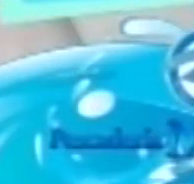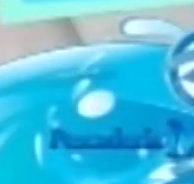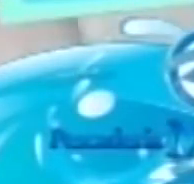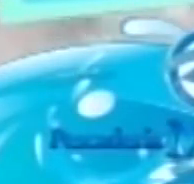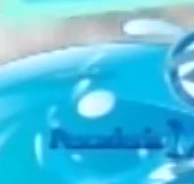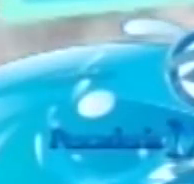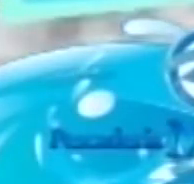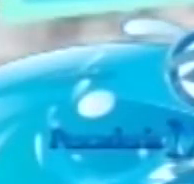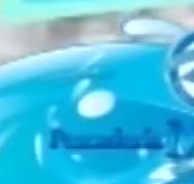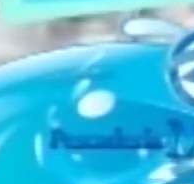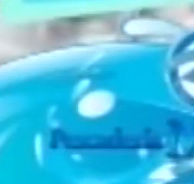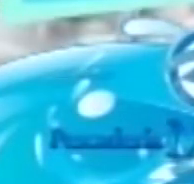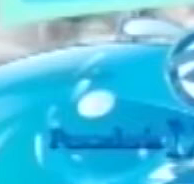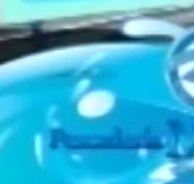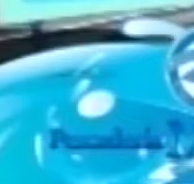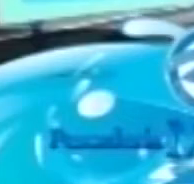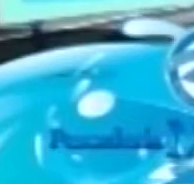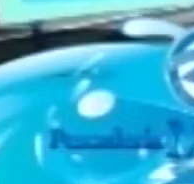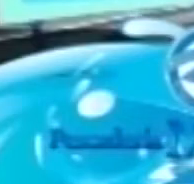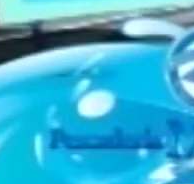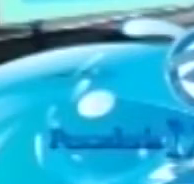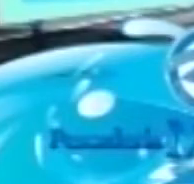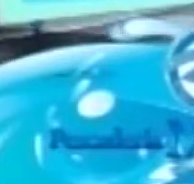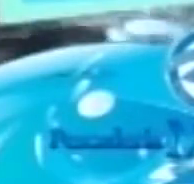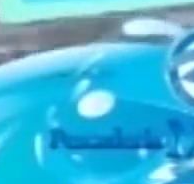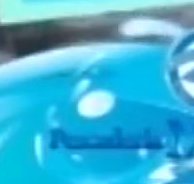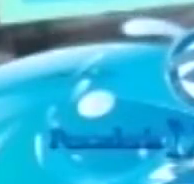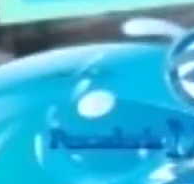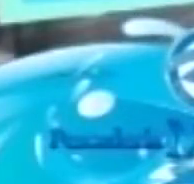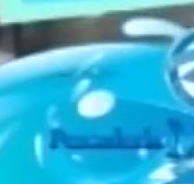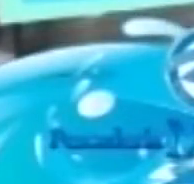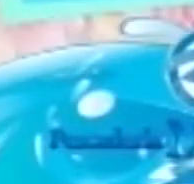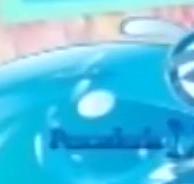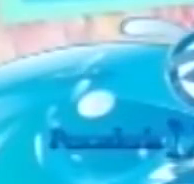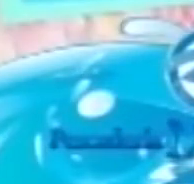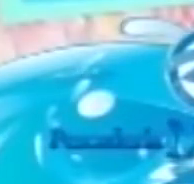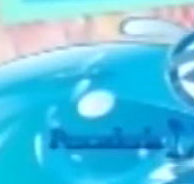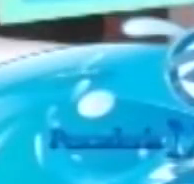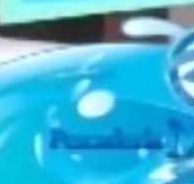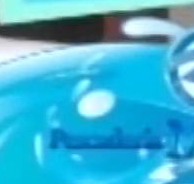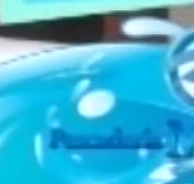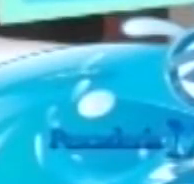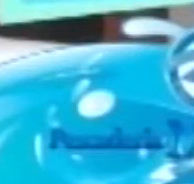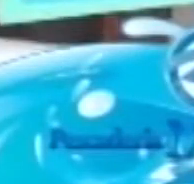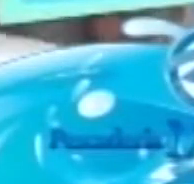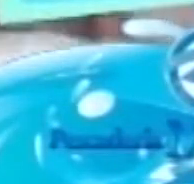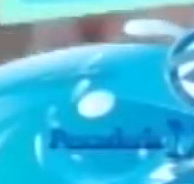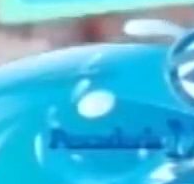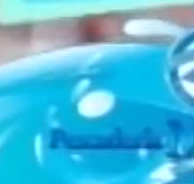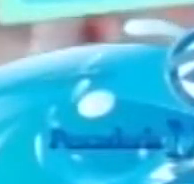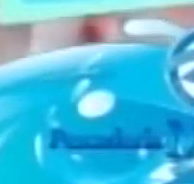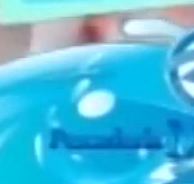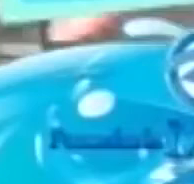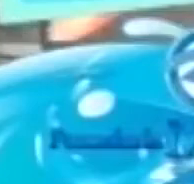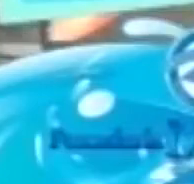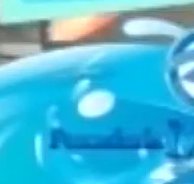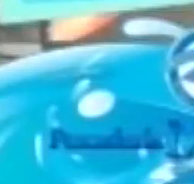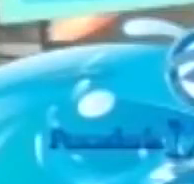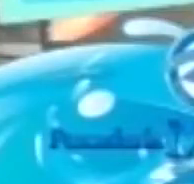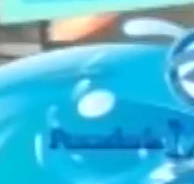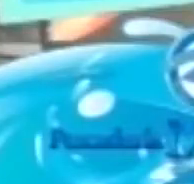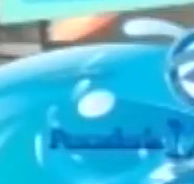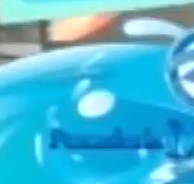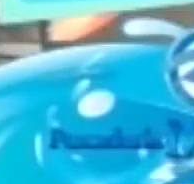pargos y al mejor precio en la Pescadería Mar Azul de la calle 30 y Sede Norte. Los esperamos. Pescadería Mar Azul, del mar a